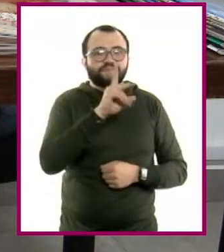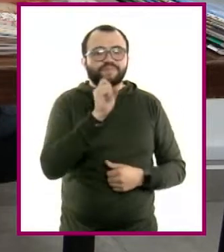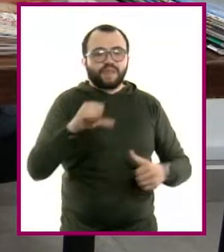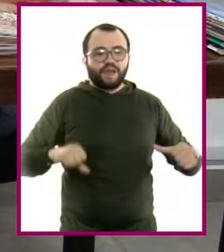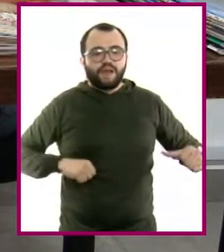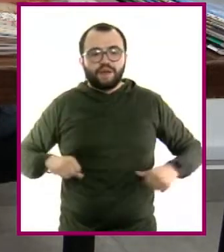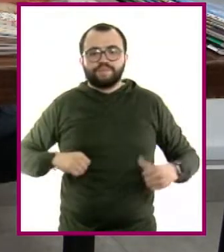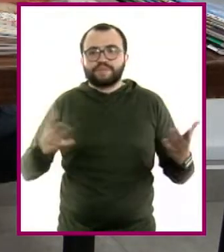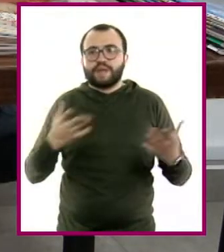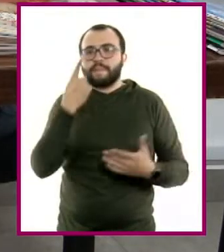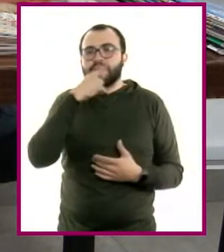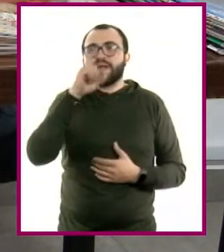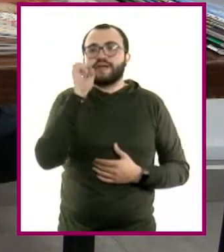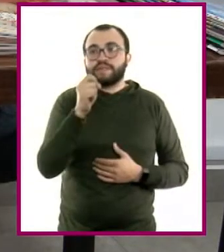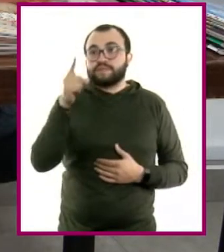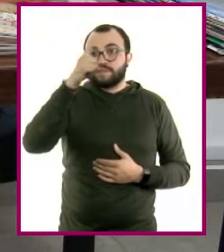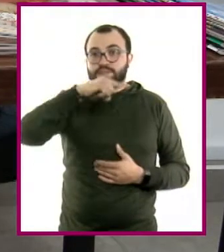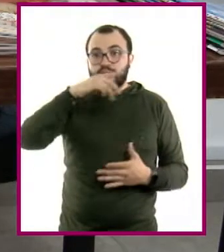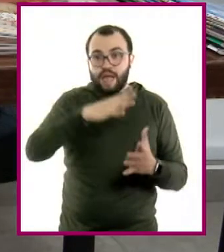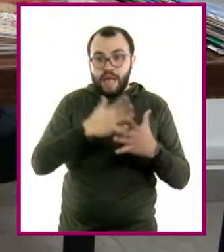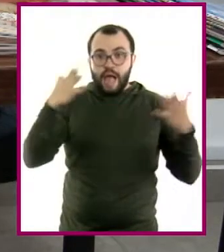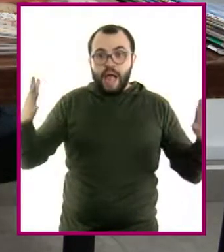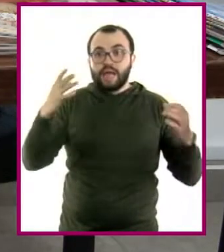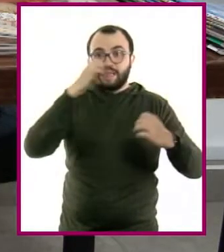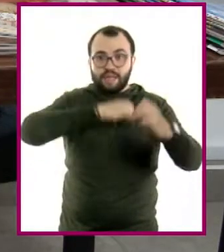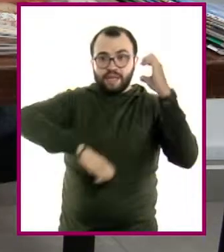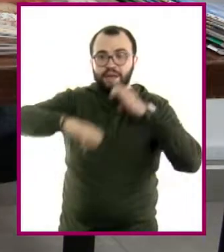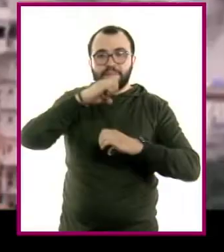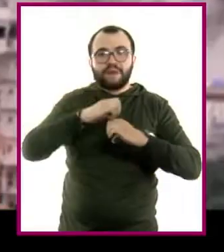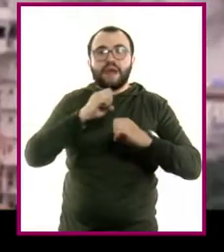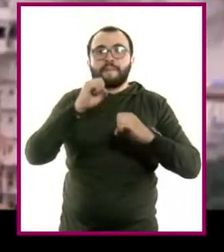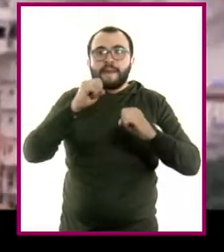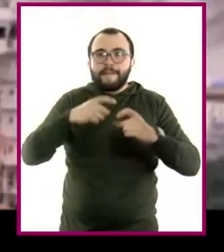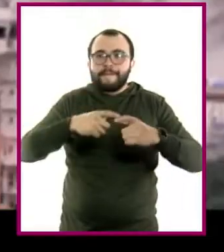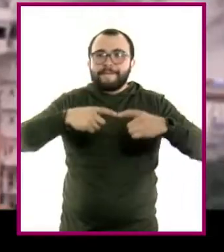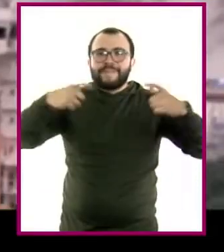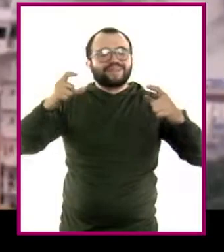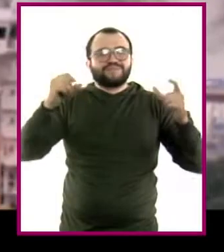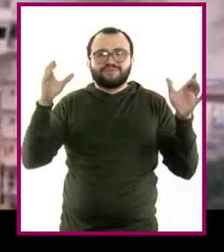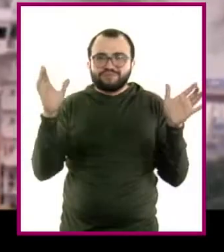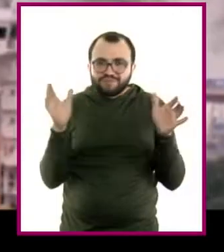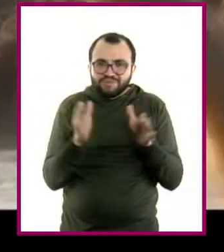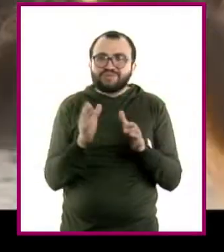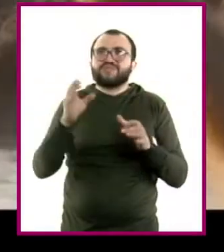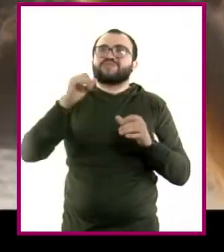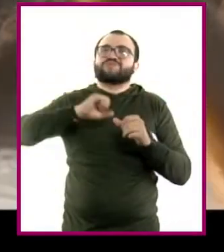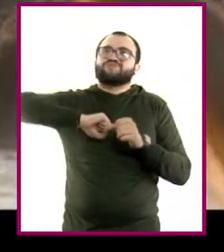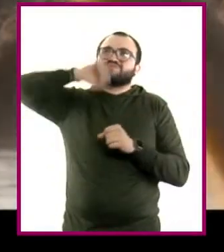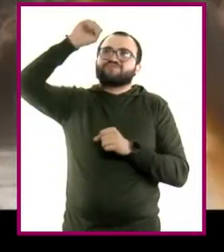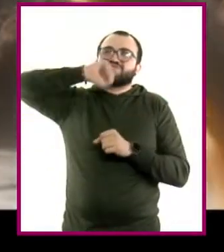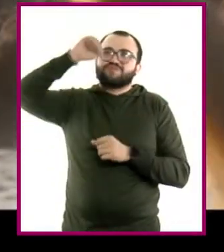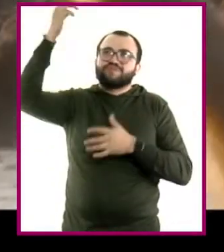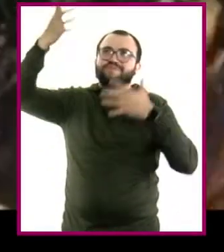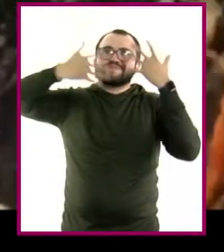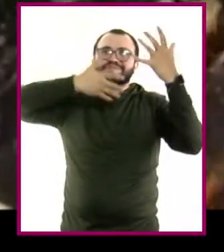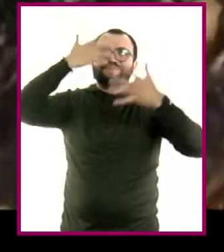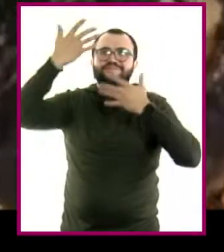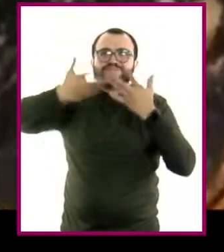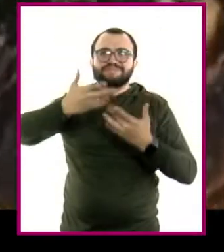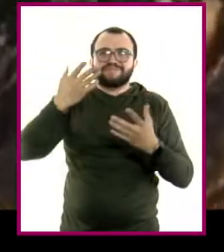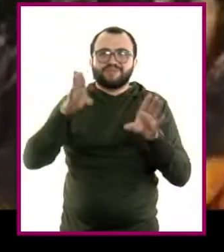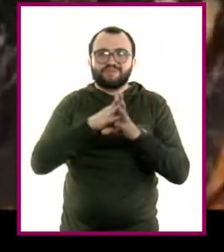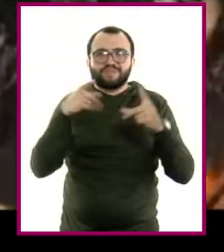se han hecho para que las grandes industrias no sigan aumentando las emisiones de dióxido de carbono ni de gases tóxicos o